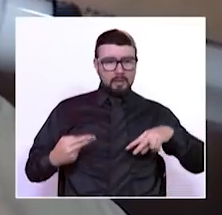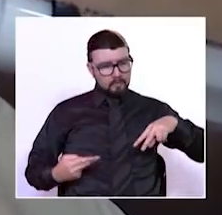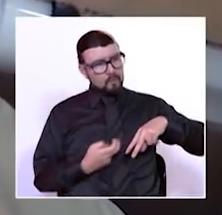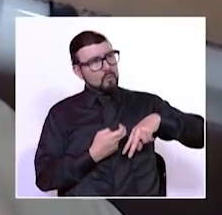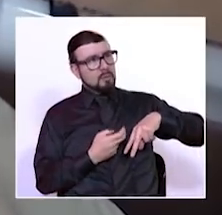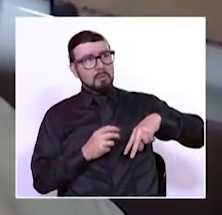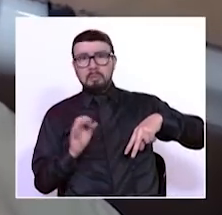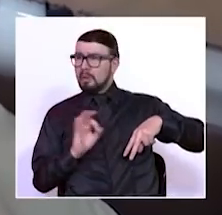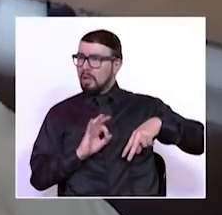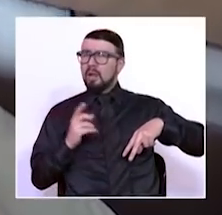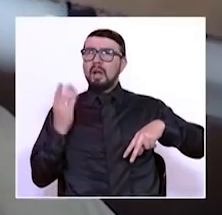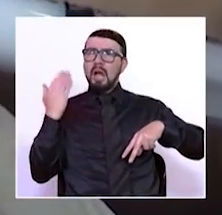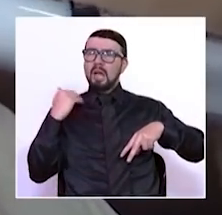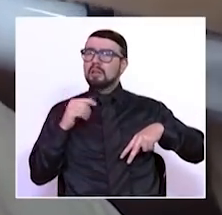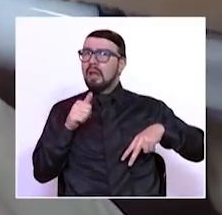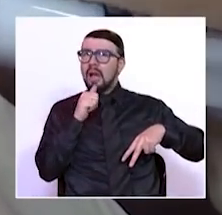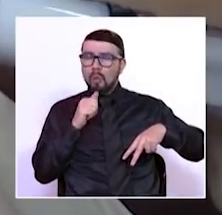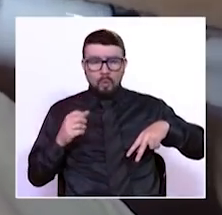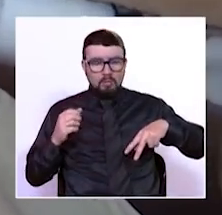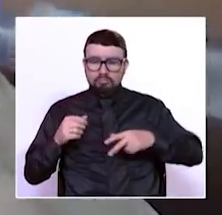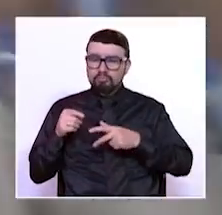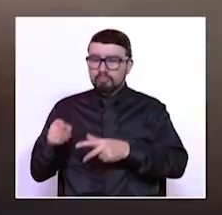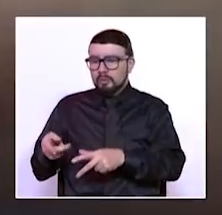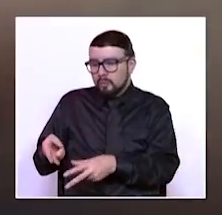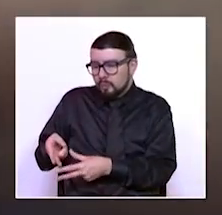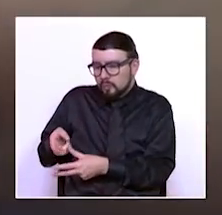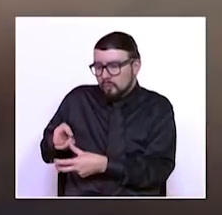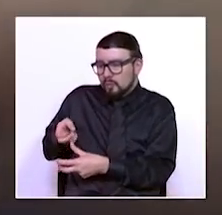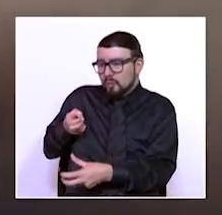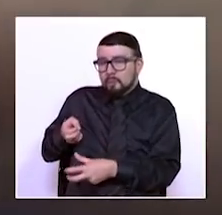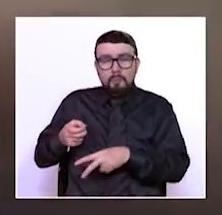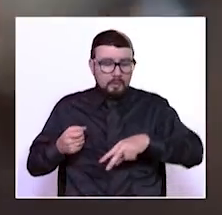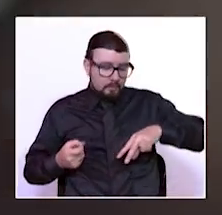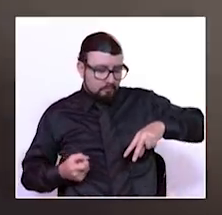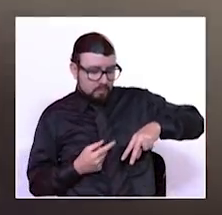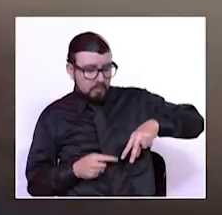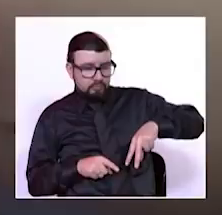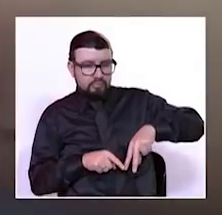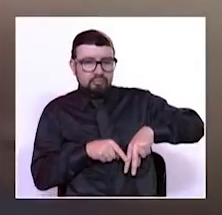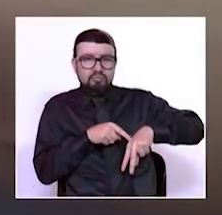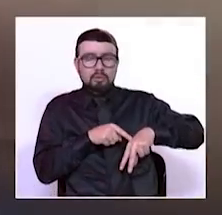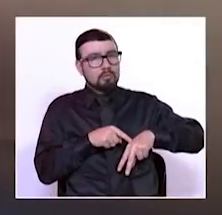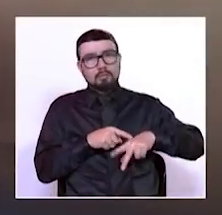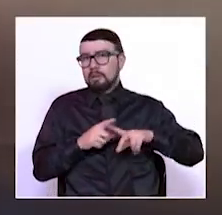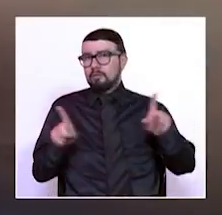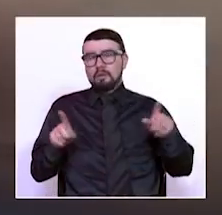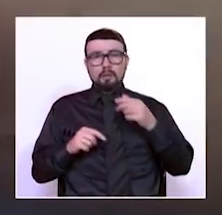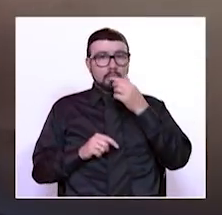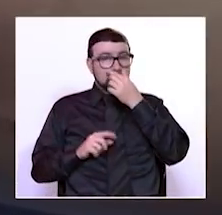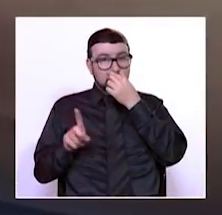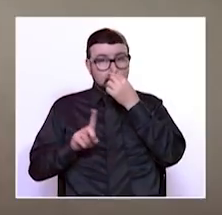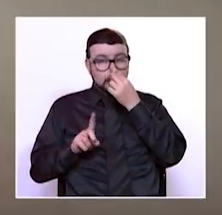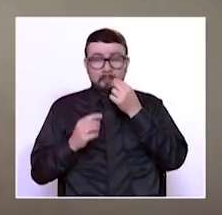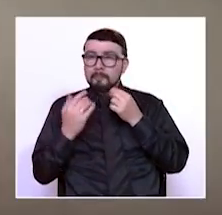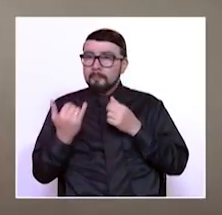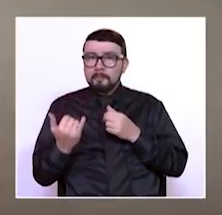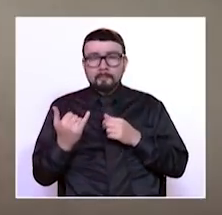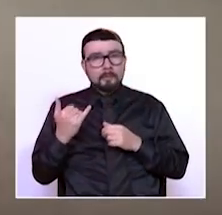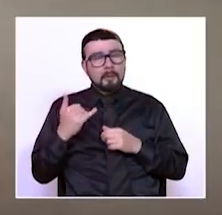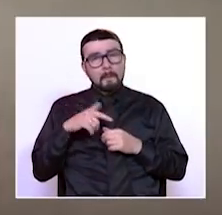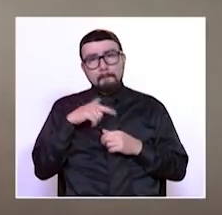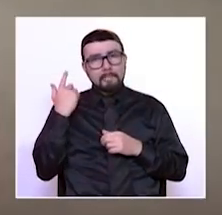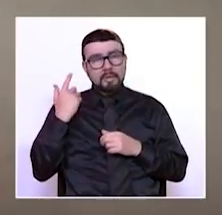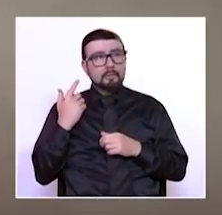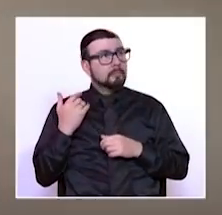eso. A mí me ponían era una agüita, sacaban una agüita de otra botella y me la ponían. Señora, ahí está